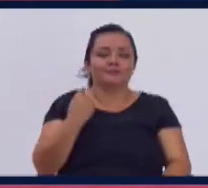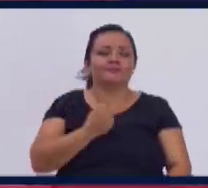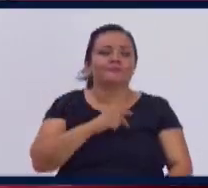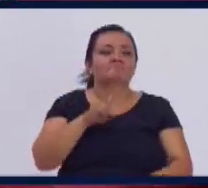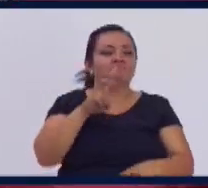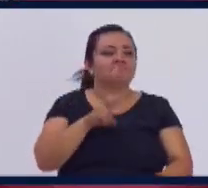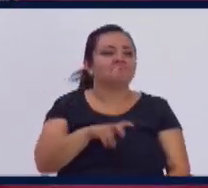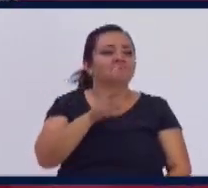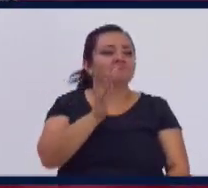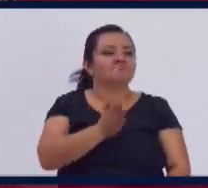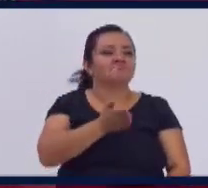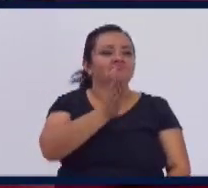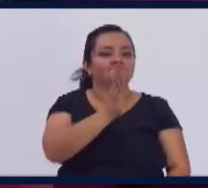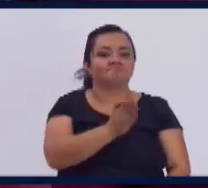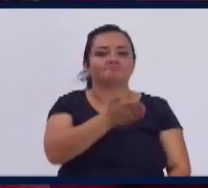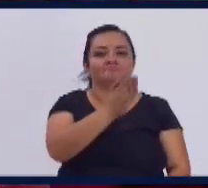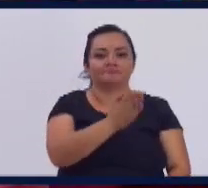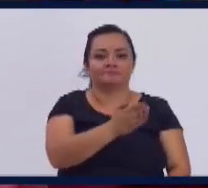llegaba a su destino final.